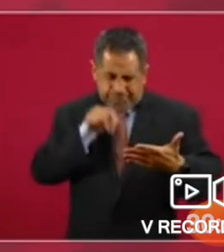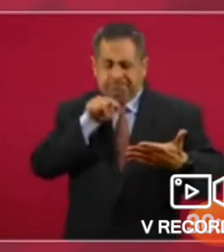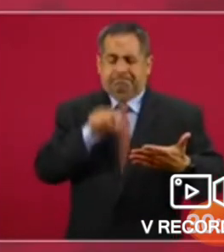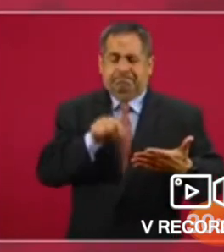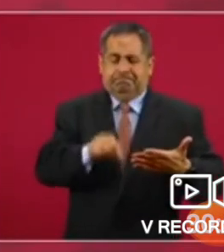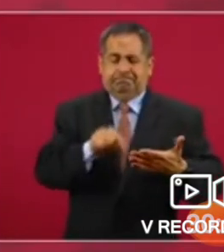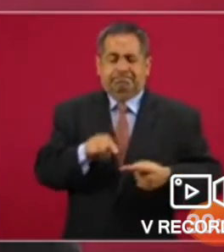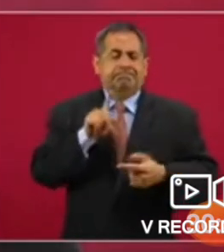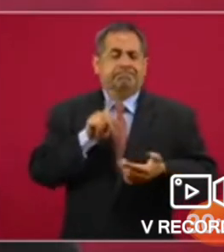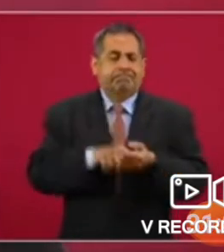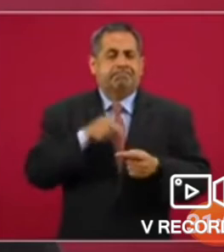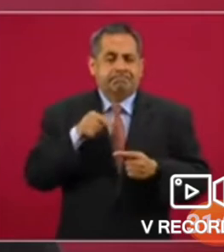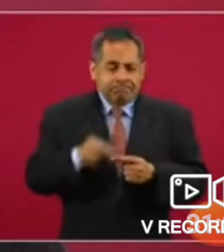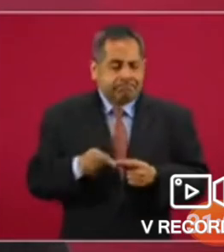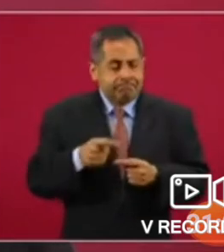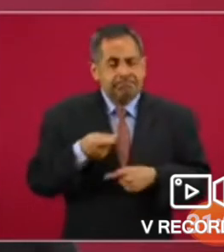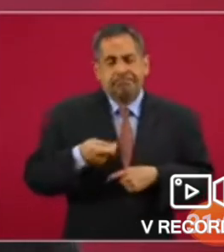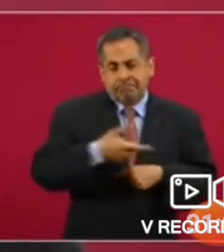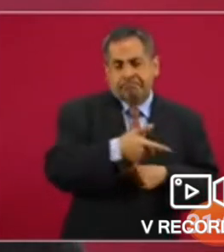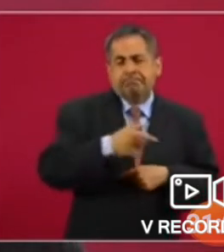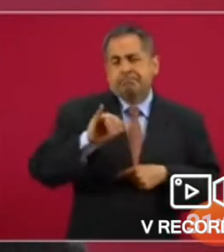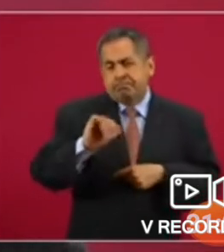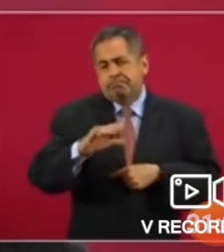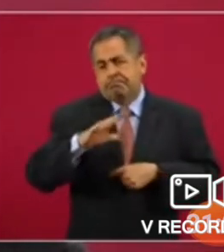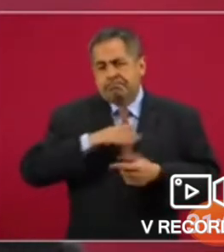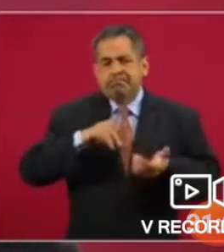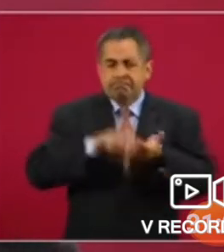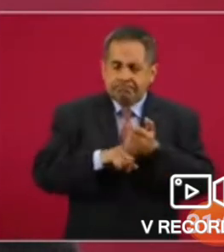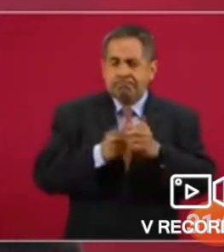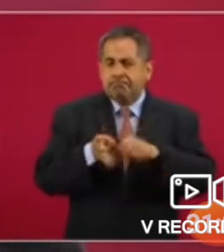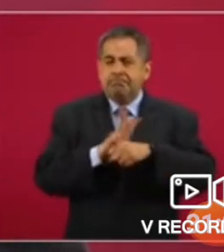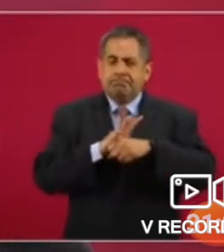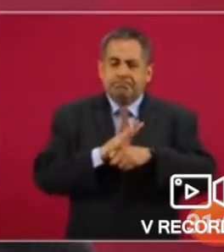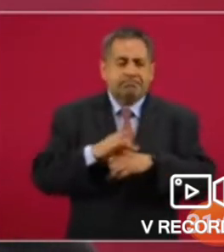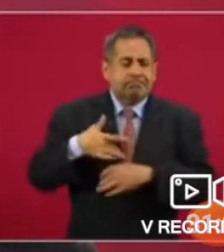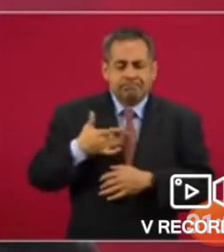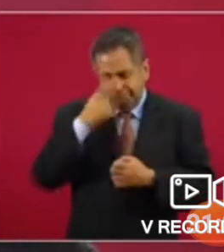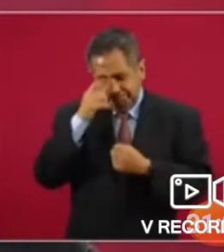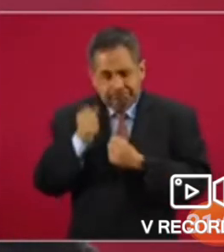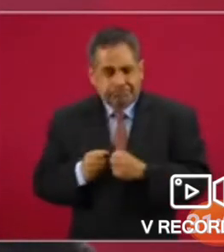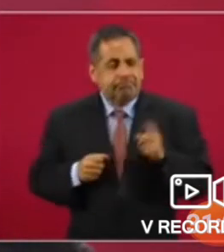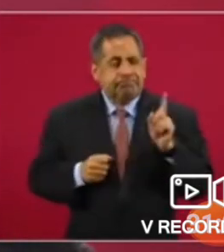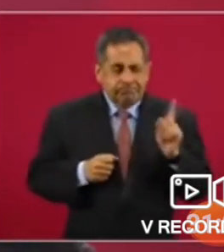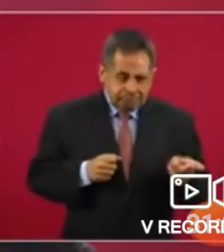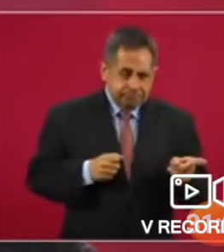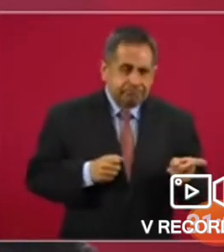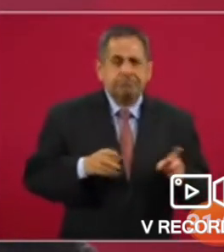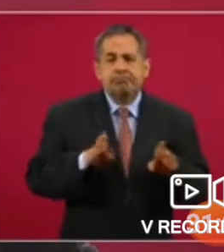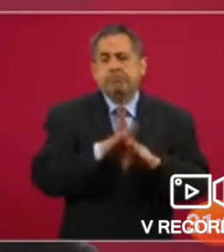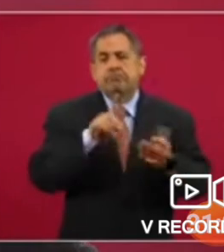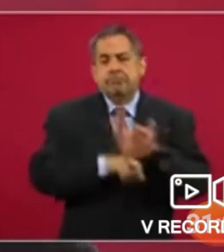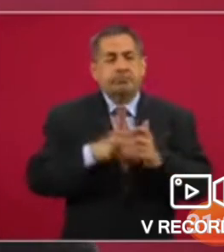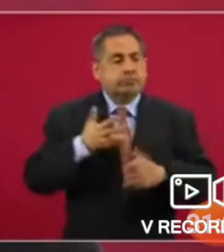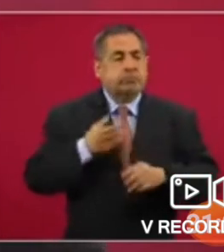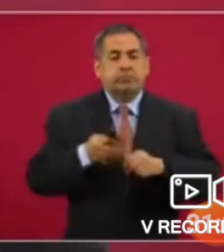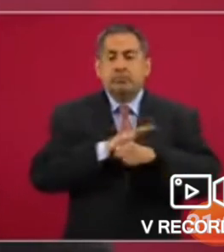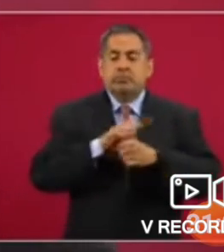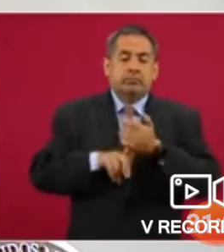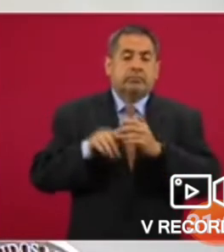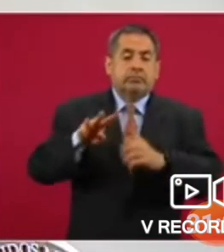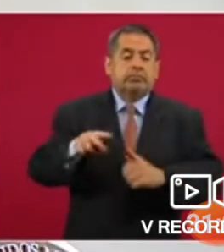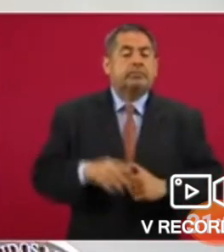evidencia para decir, hay datos de convicción de que la persona tuvo